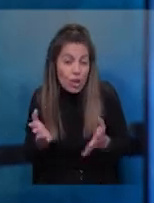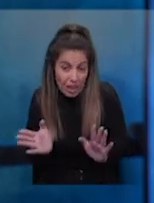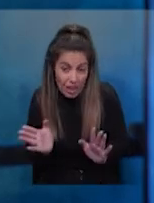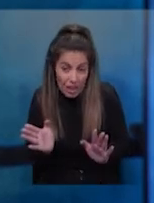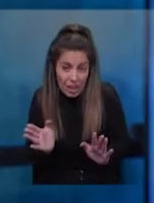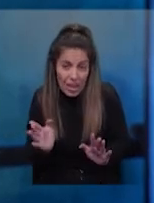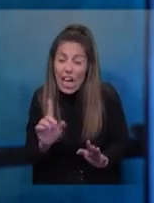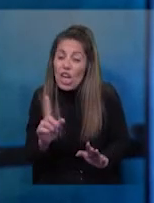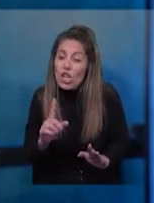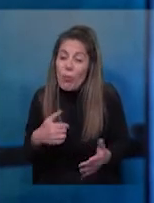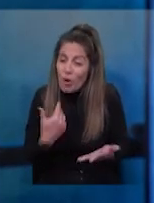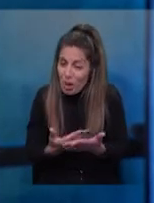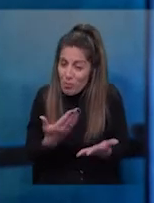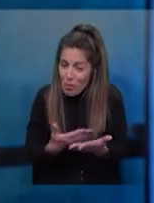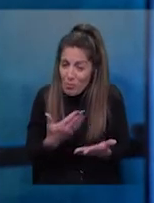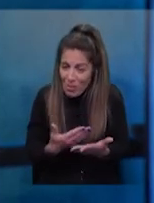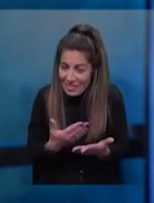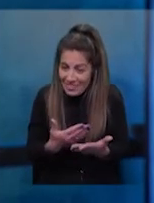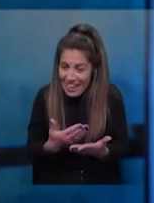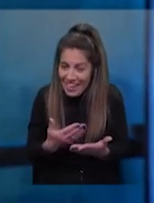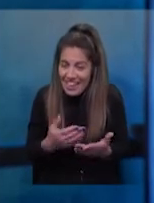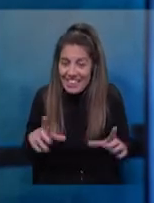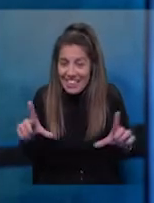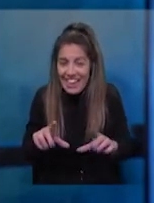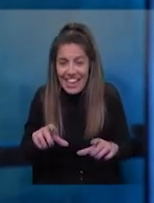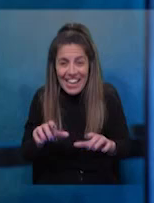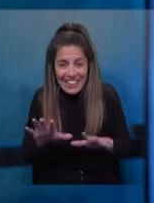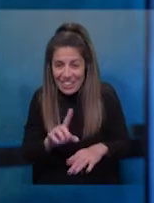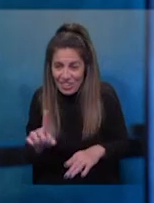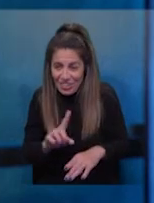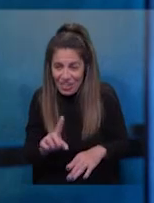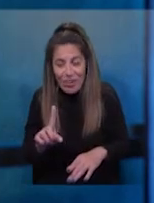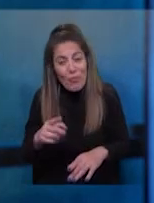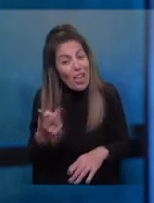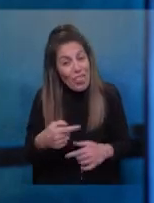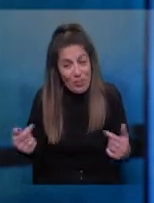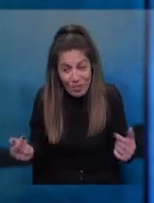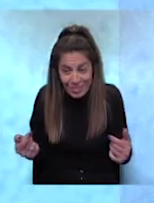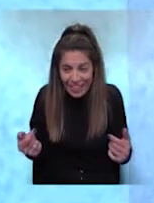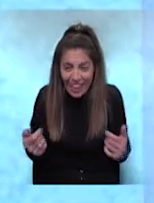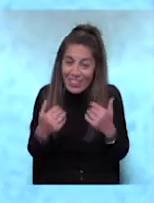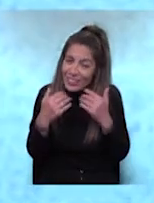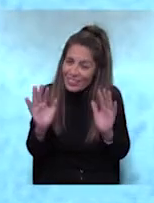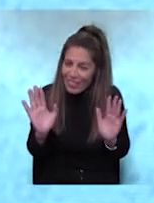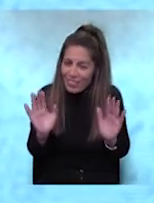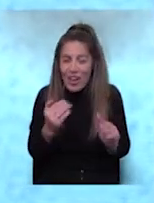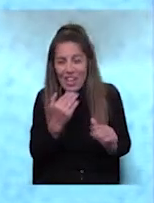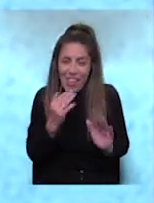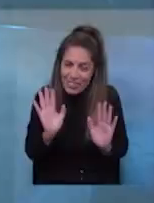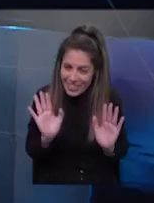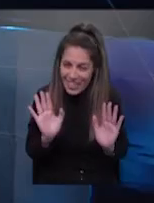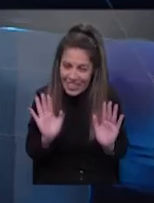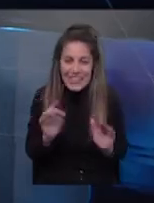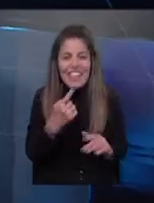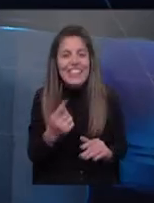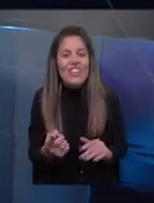Wilmar. Y no es por la propuesta ya de Lorenzo Carnelli, ¿no? O sea, no sabemos. Puede ser por las dos cosas. Bueno, pero la duda está. Pero te digo una cosa,